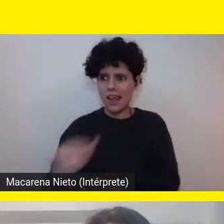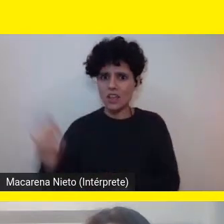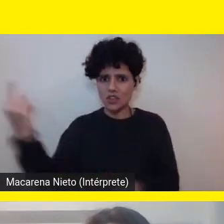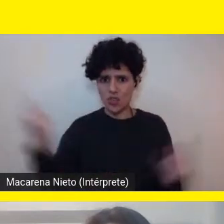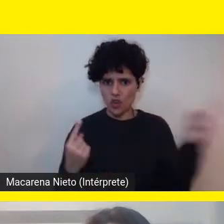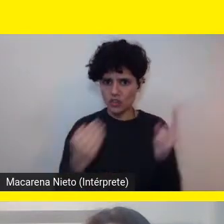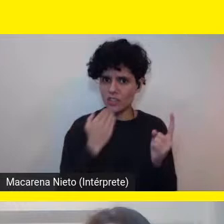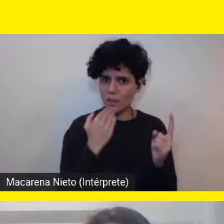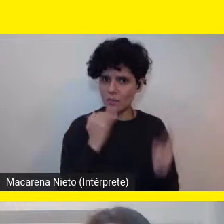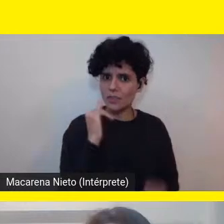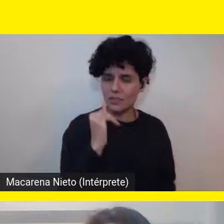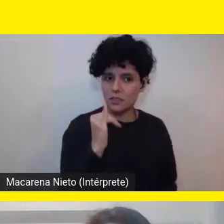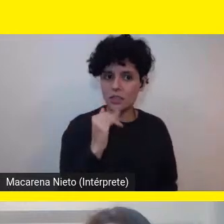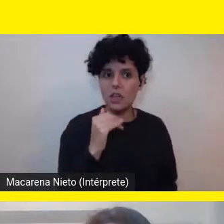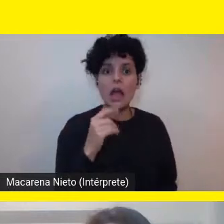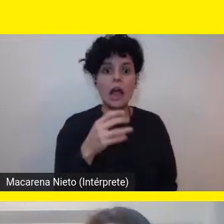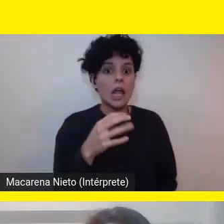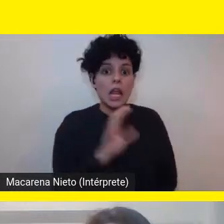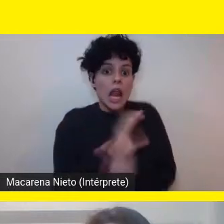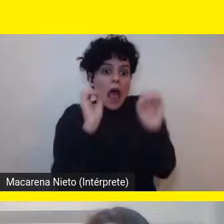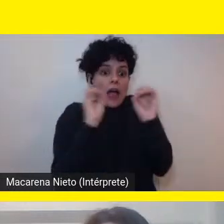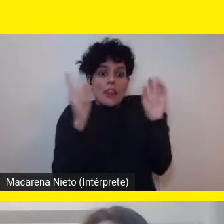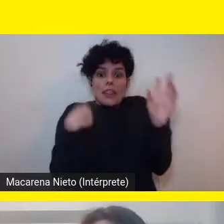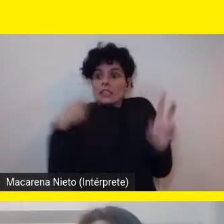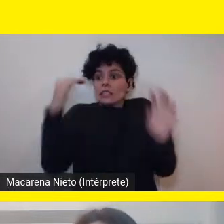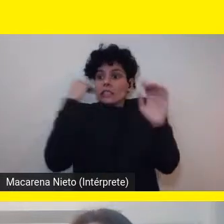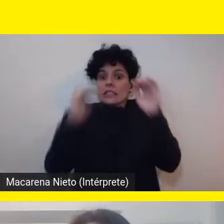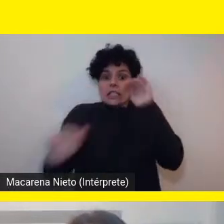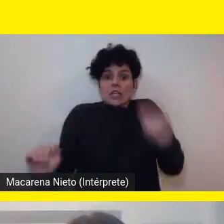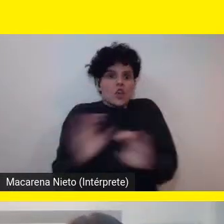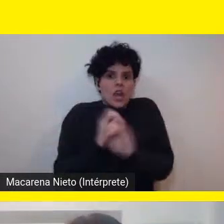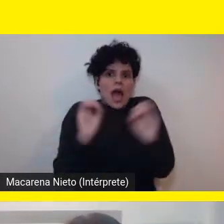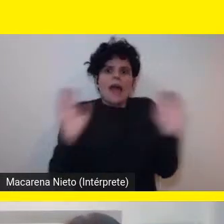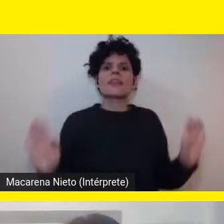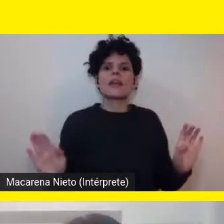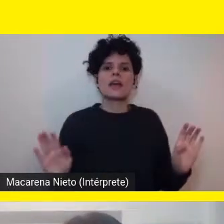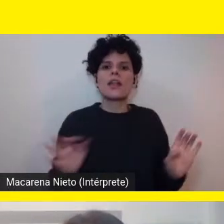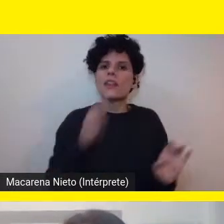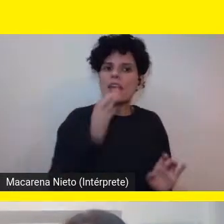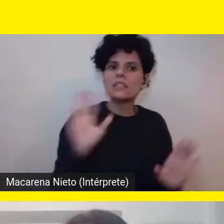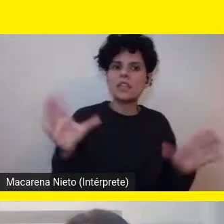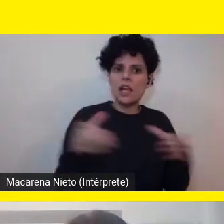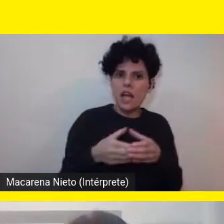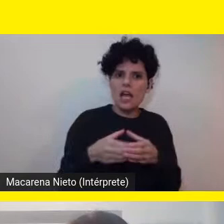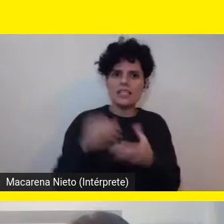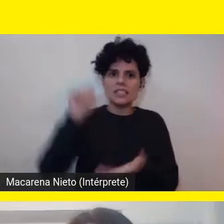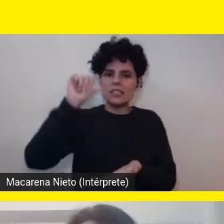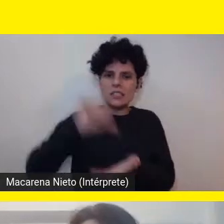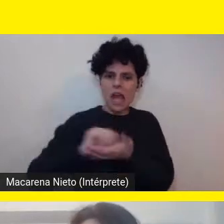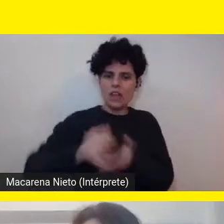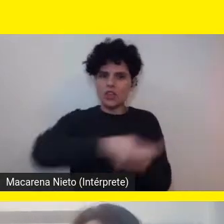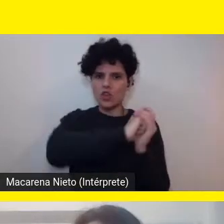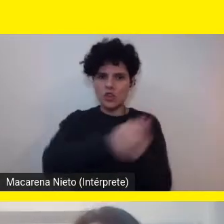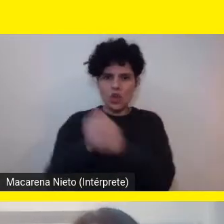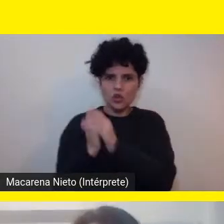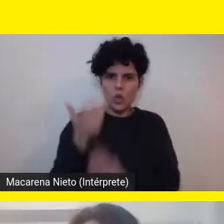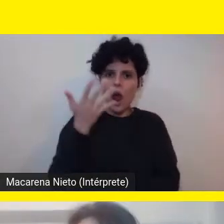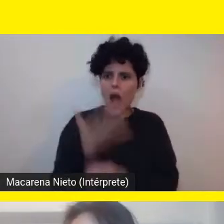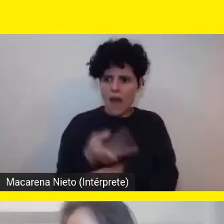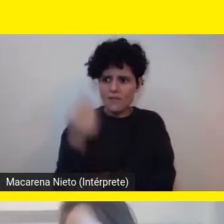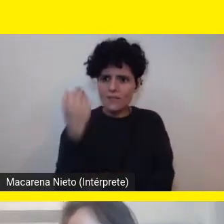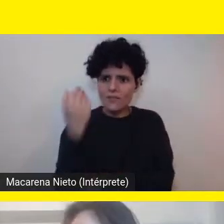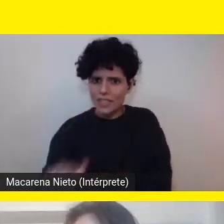Eso se omite. Se omite que en los campos de concentración, se omite que en los centros de tortura habían niños.